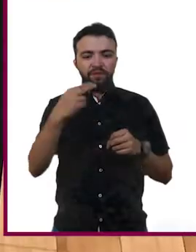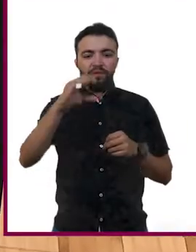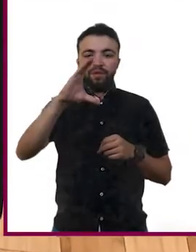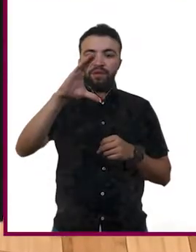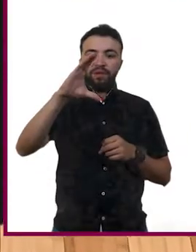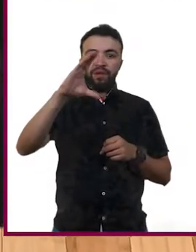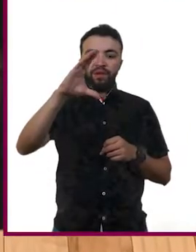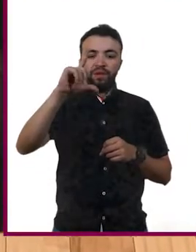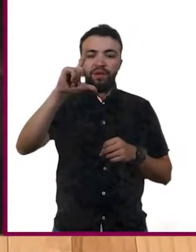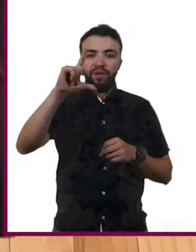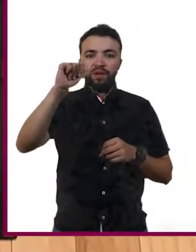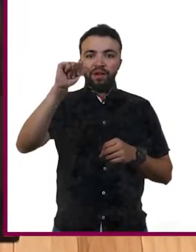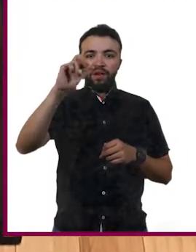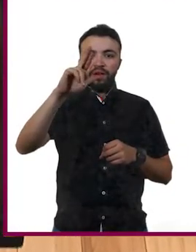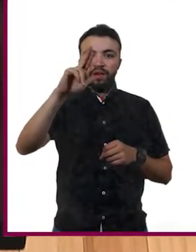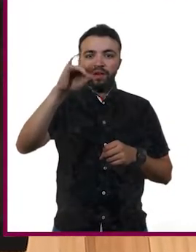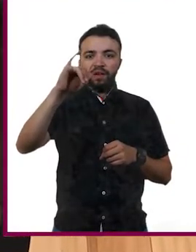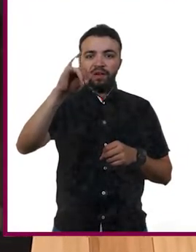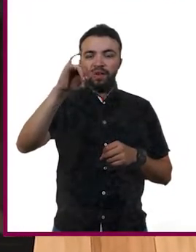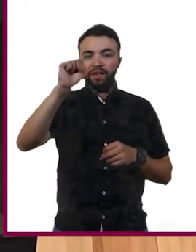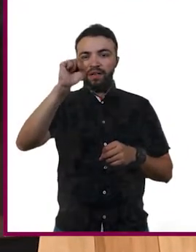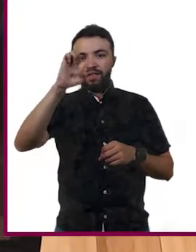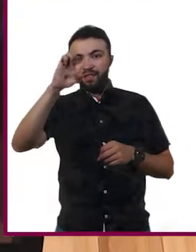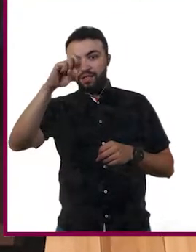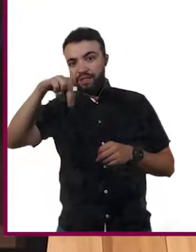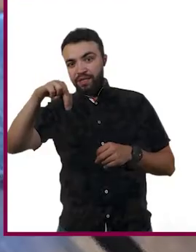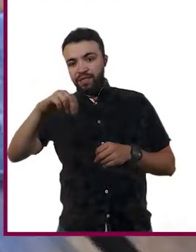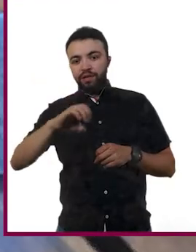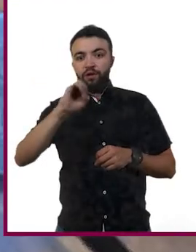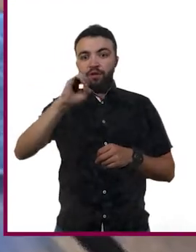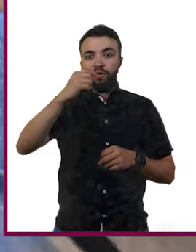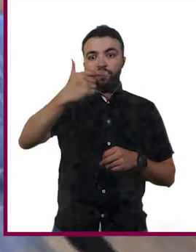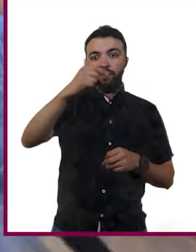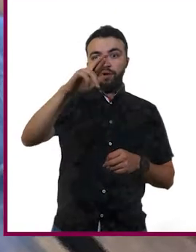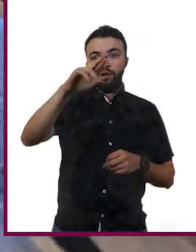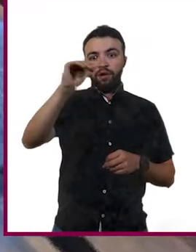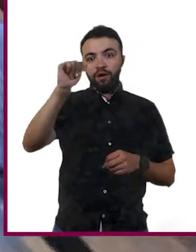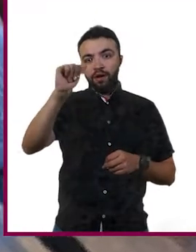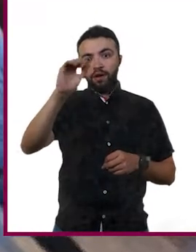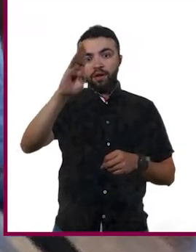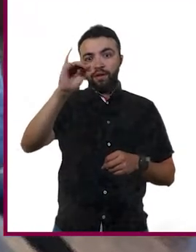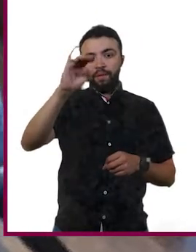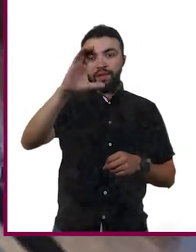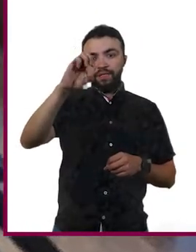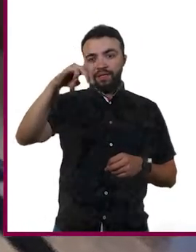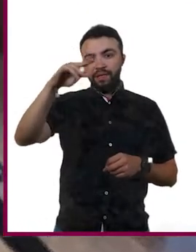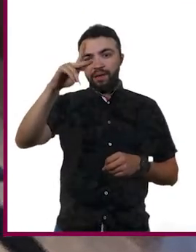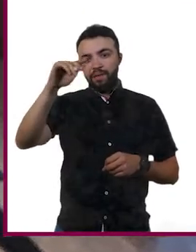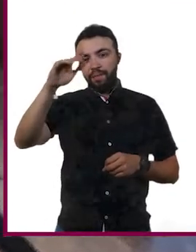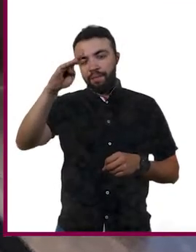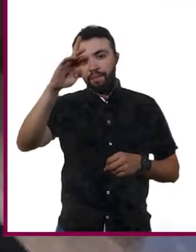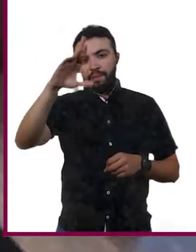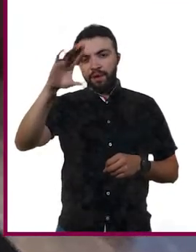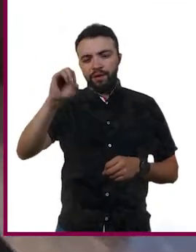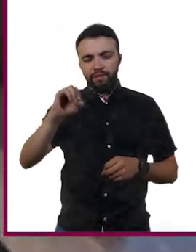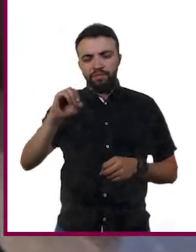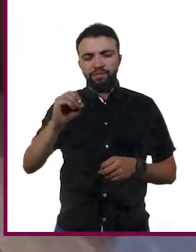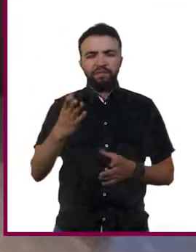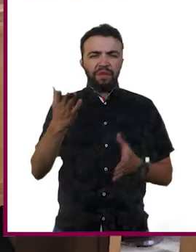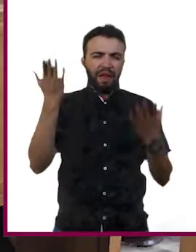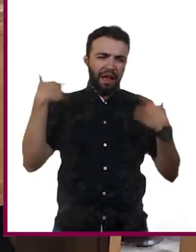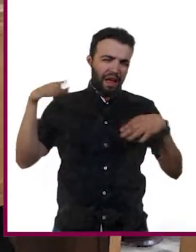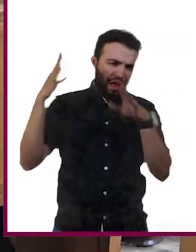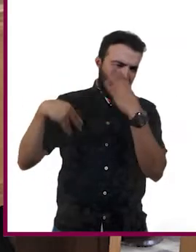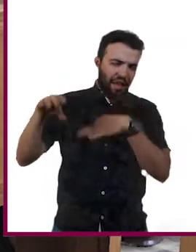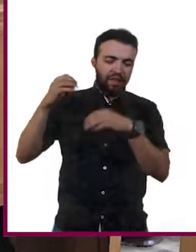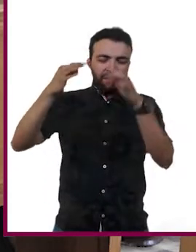o clavicímbalo, o clavicémbalo, o gravicémbalo, o cémbalo. Originalmente era clavicémbalo. Creo